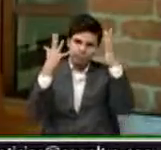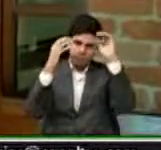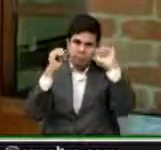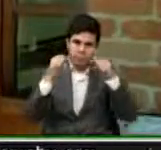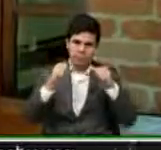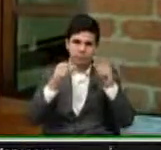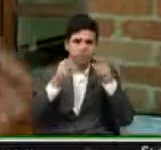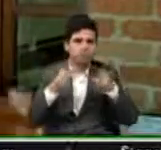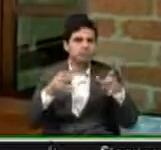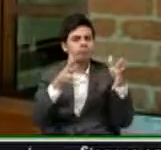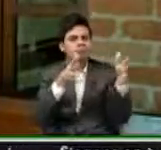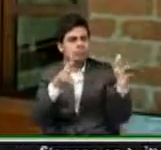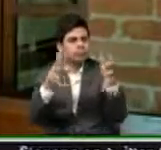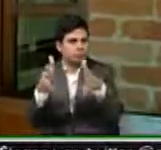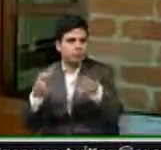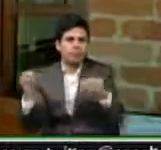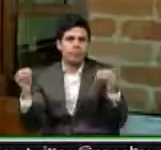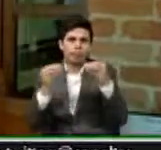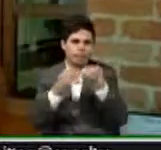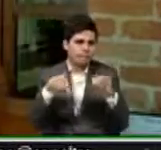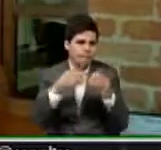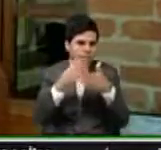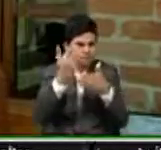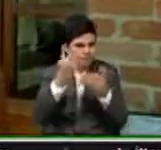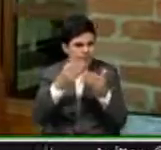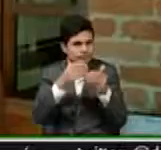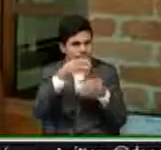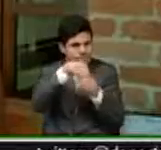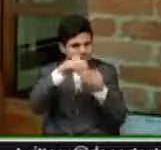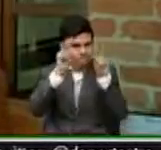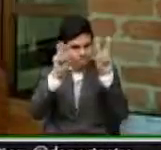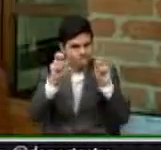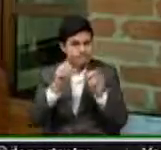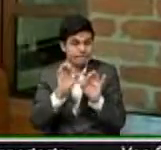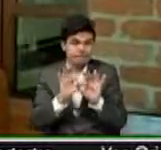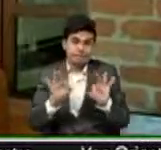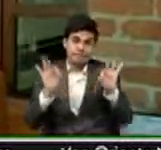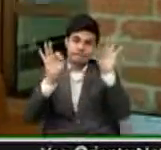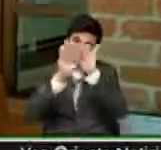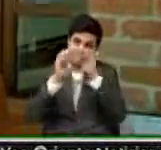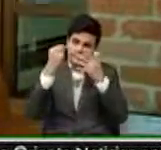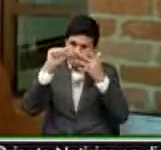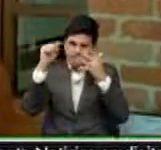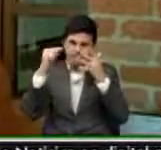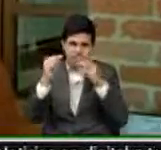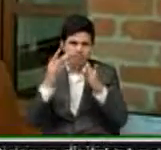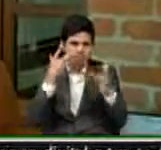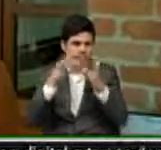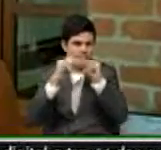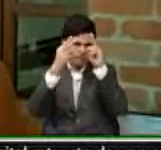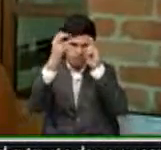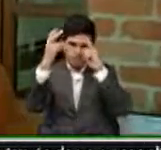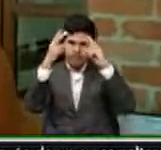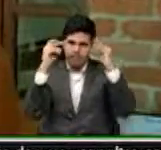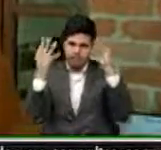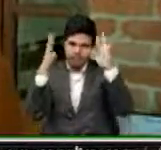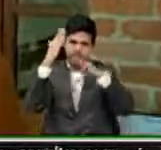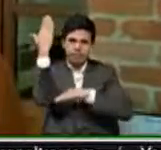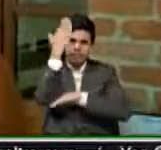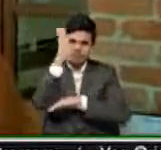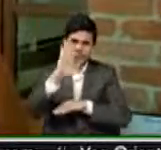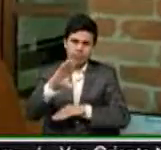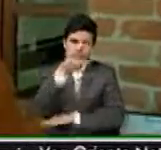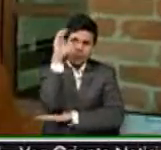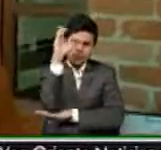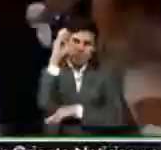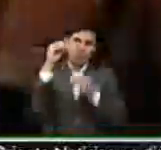forma público, sino que además está empezando a generar contenidos y creo que esto es algo diferente para los festivales de cine en general en